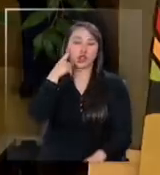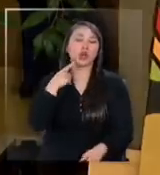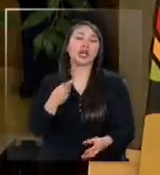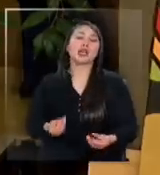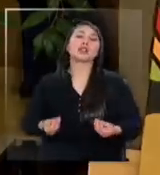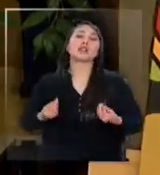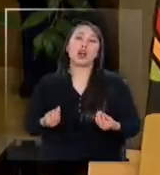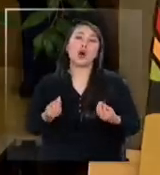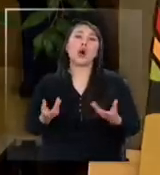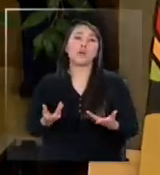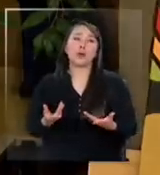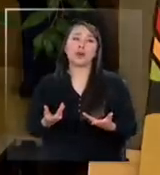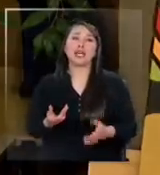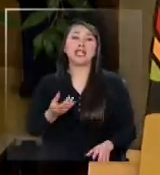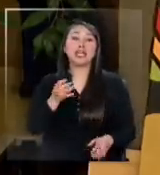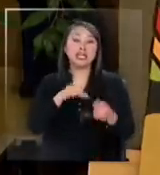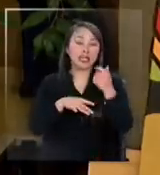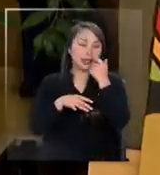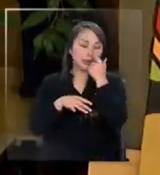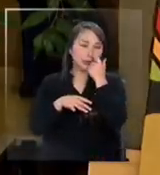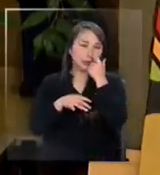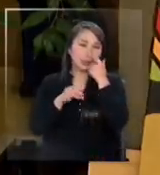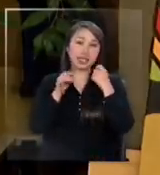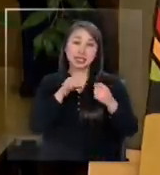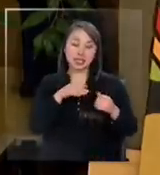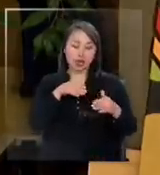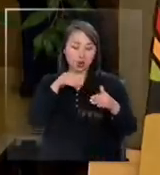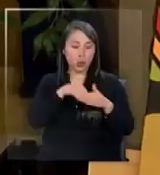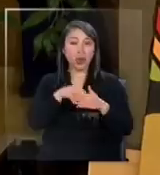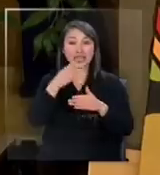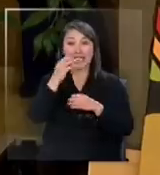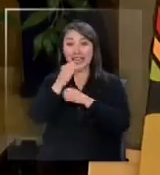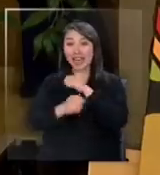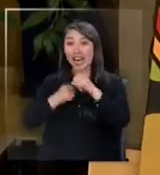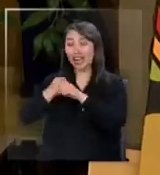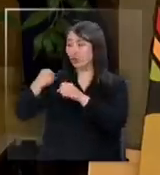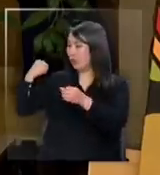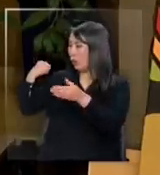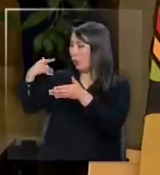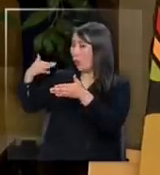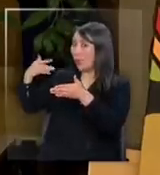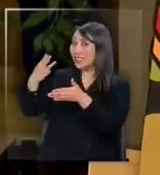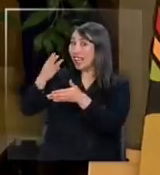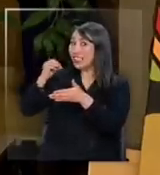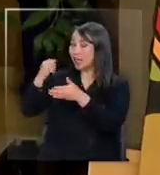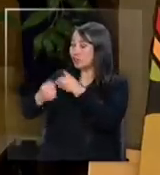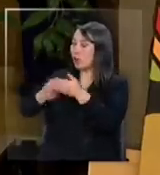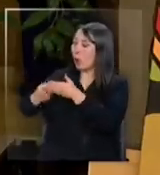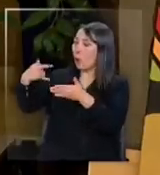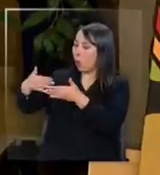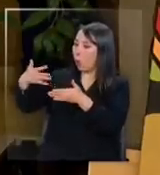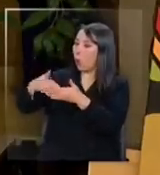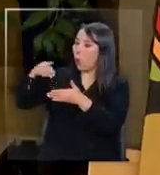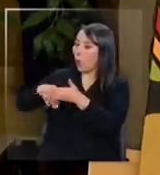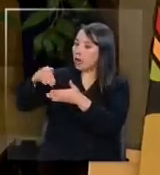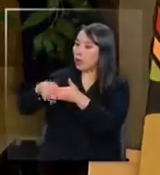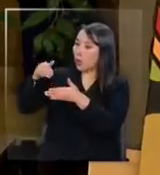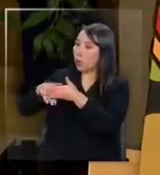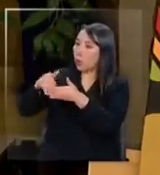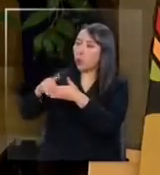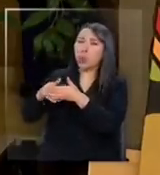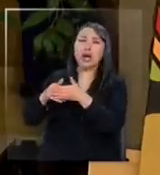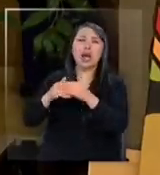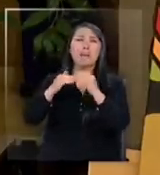evidente que Chile ha acumulado 30 años de desigualdad. Sí, mire, en Chile hay 200 personas que tienen